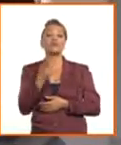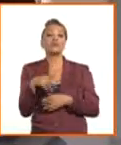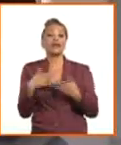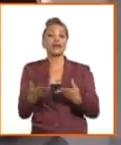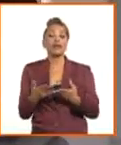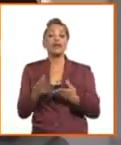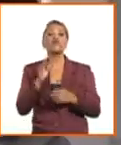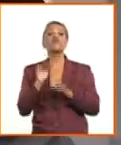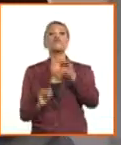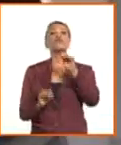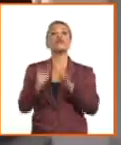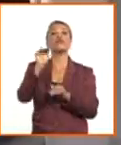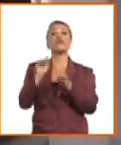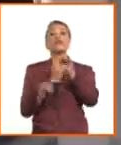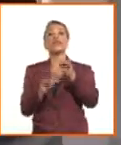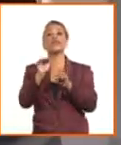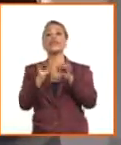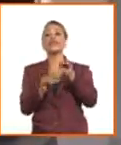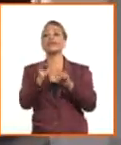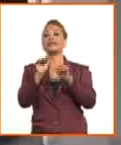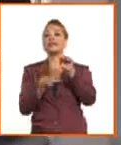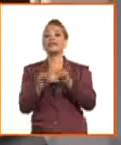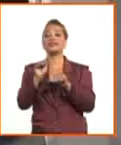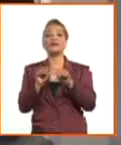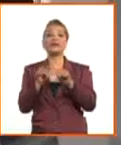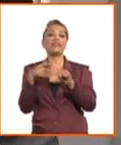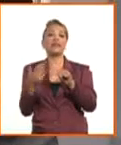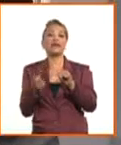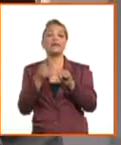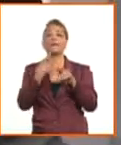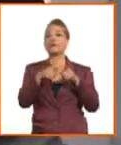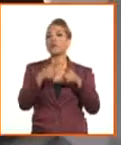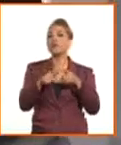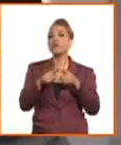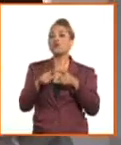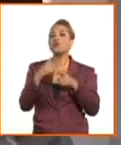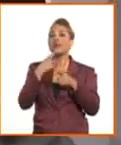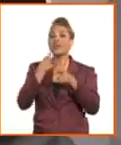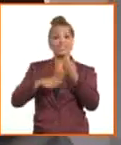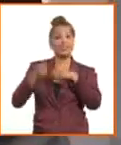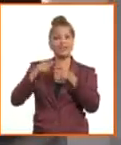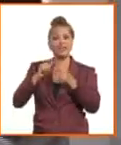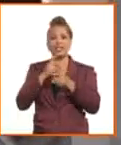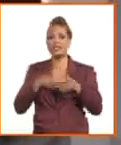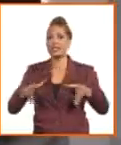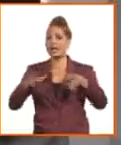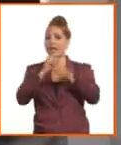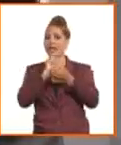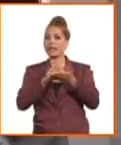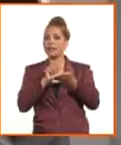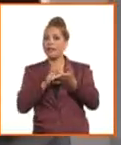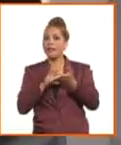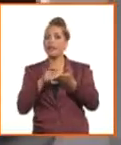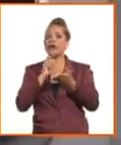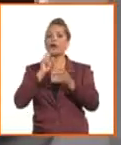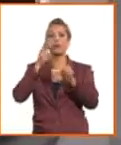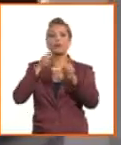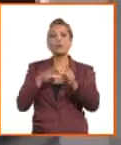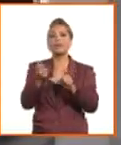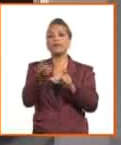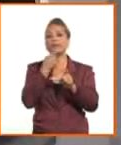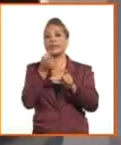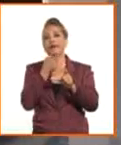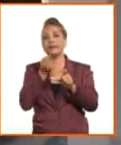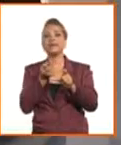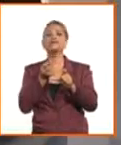nivel de productos que son de impacto social, de la canasta familiar normal, el combustible, medicamentos,